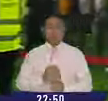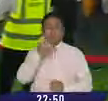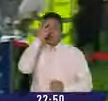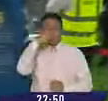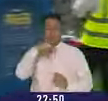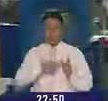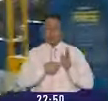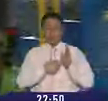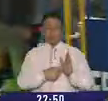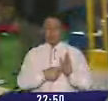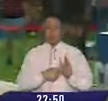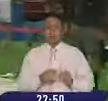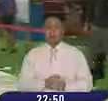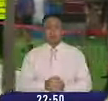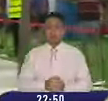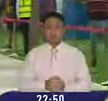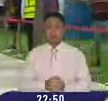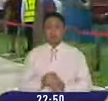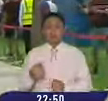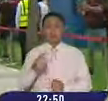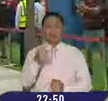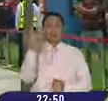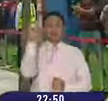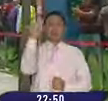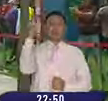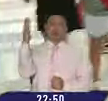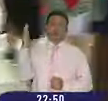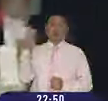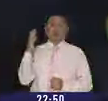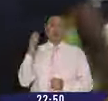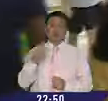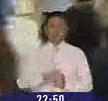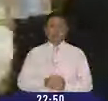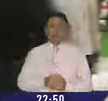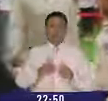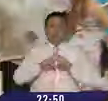las mostramos. Un árbol que también representa todos los elementos. Y estos son